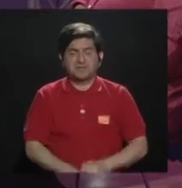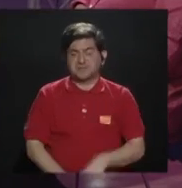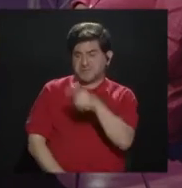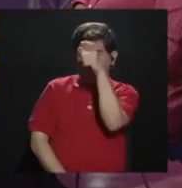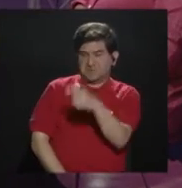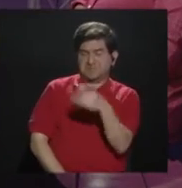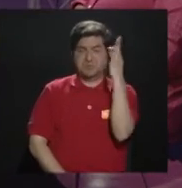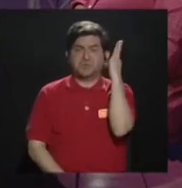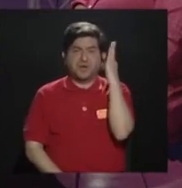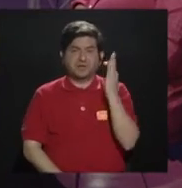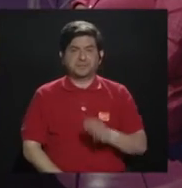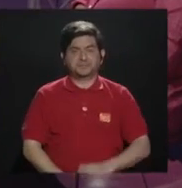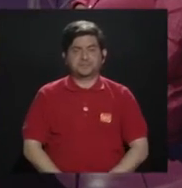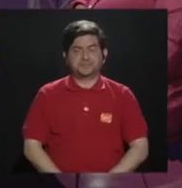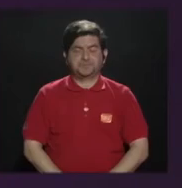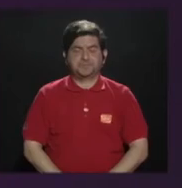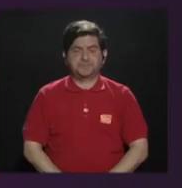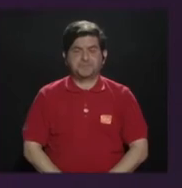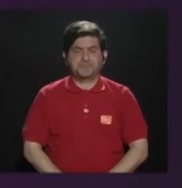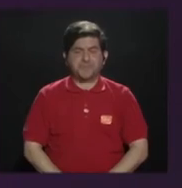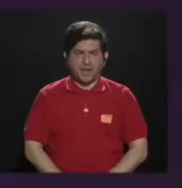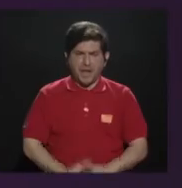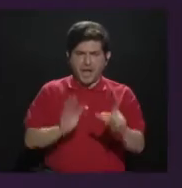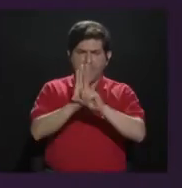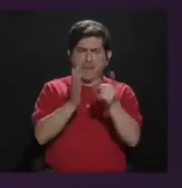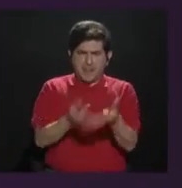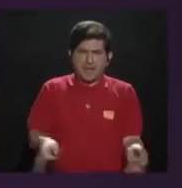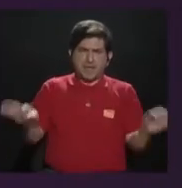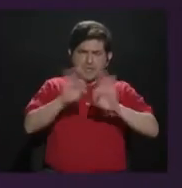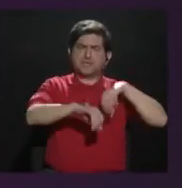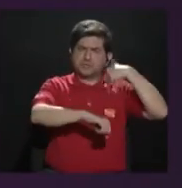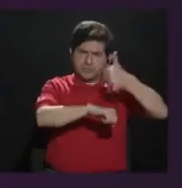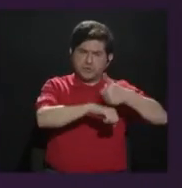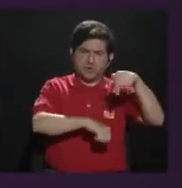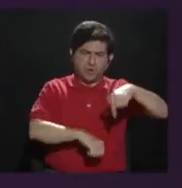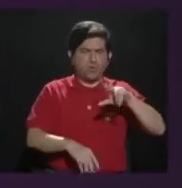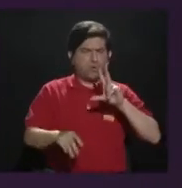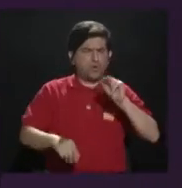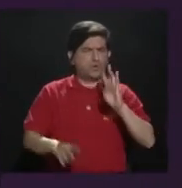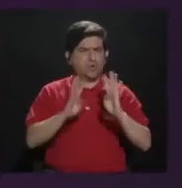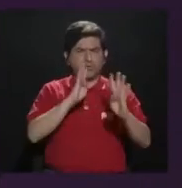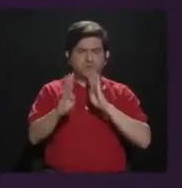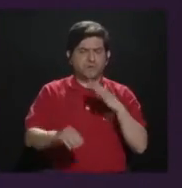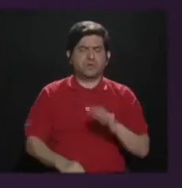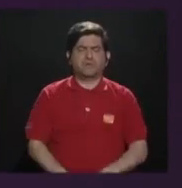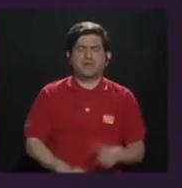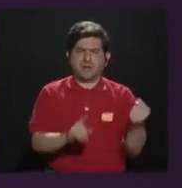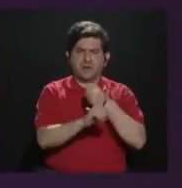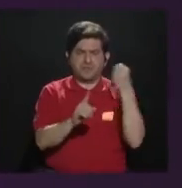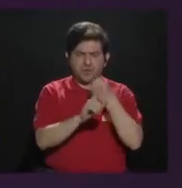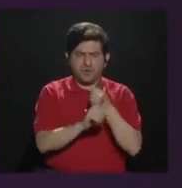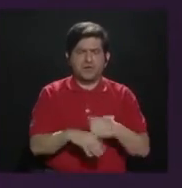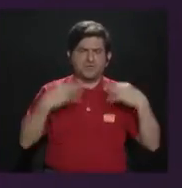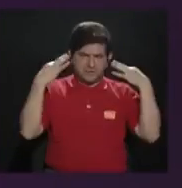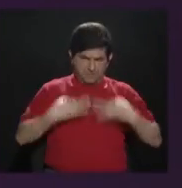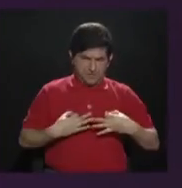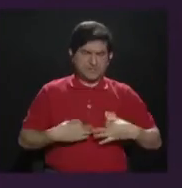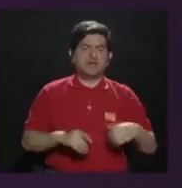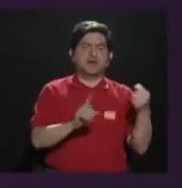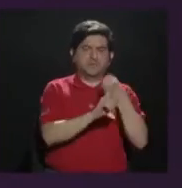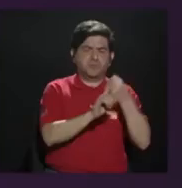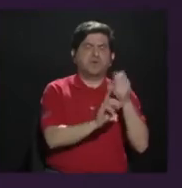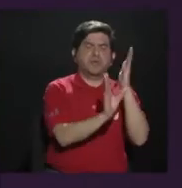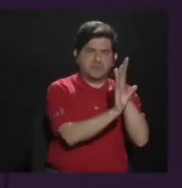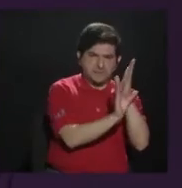de ser mujeres. Pero bueno, conquistamos leyes muy importantes. Hoy no hablamos solo de la violencia física, hablamos de la violencia psicológica, de la